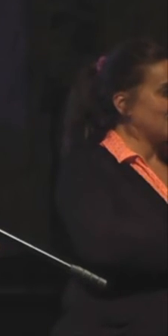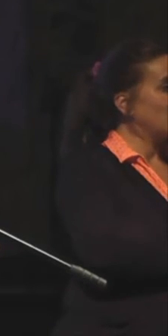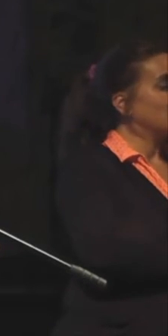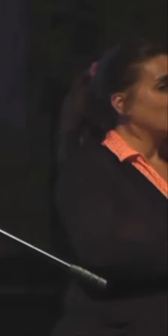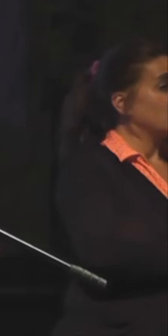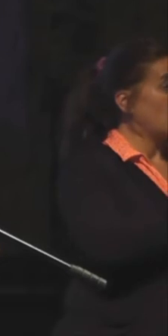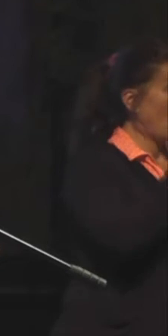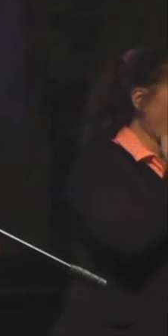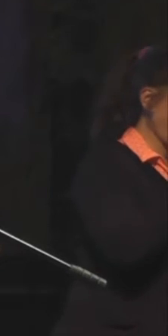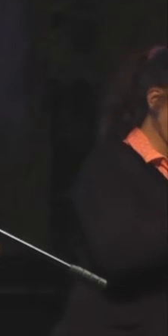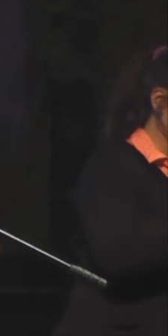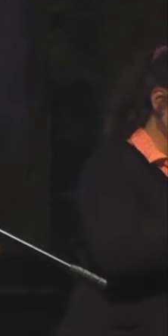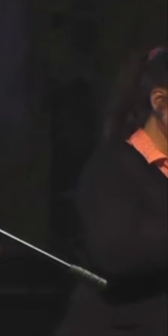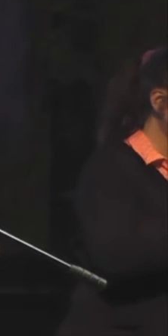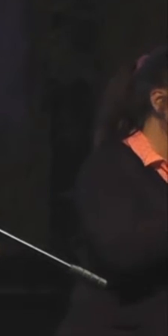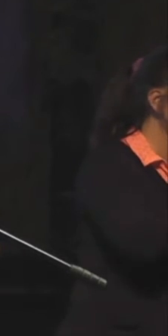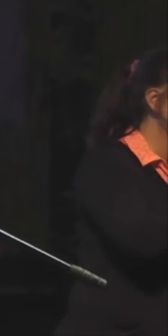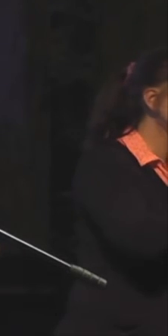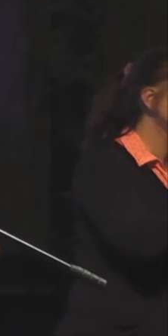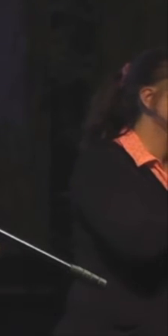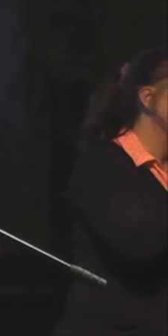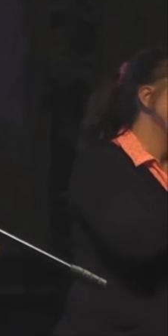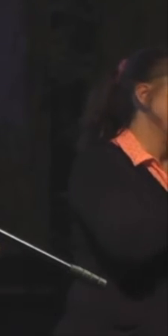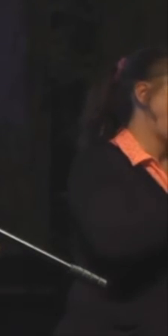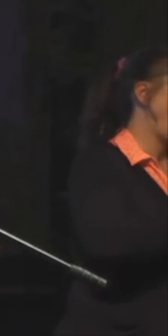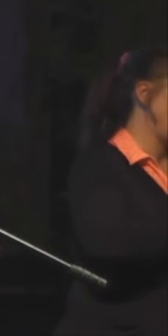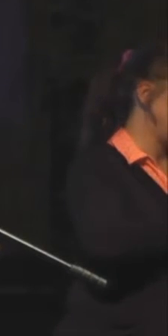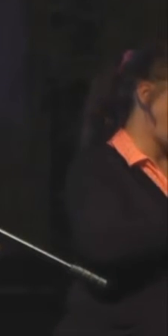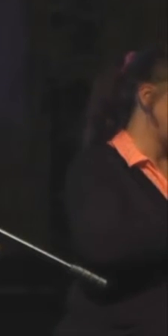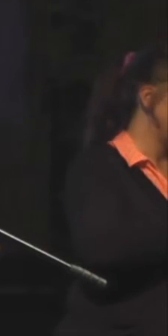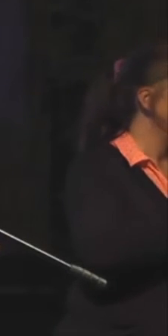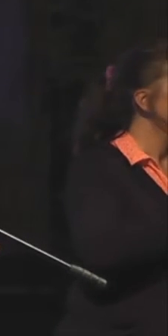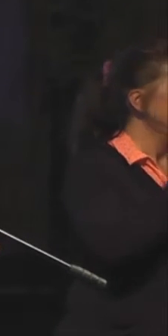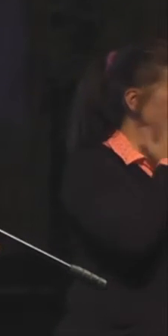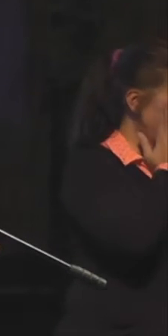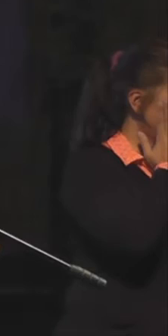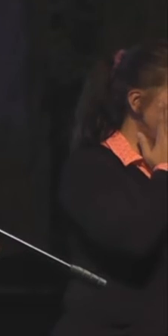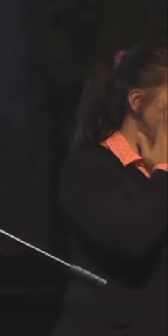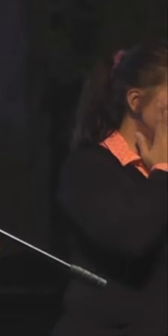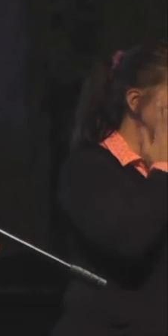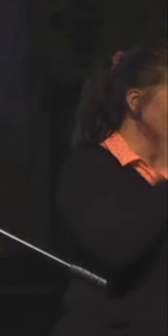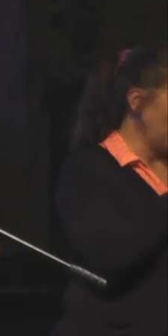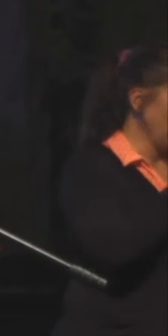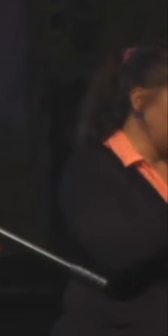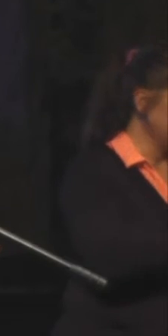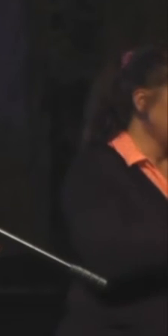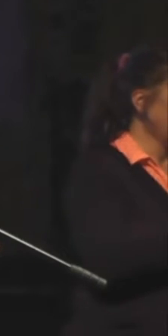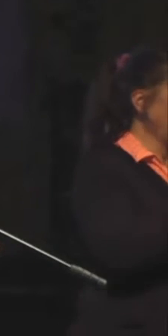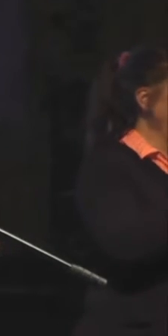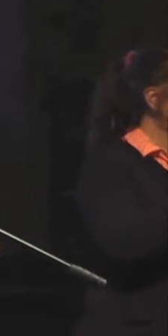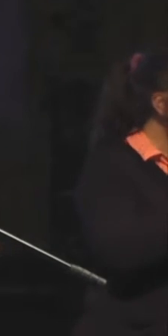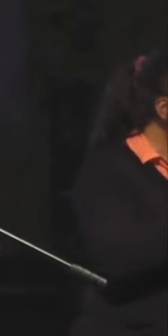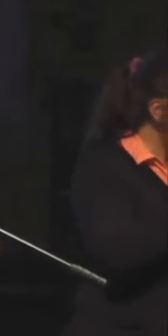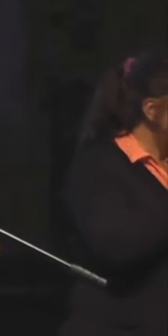ojo lo hago con gusto con cava el dimensión de lo que se me ha convocado en ese medio